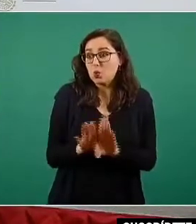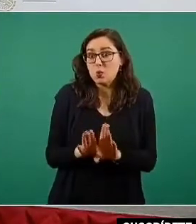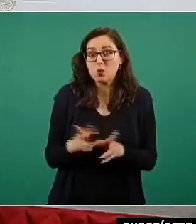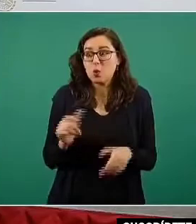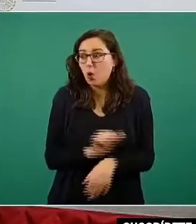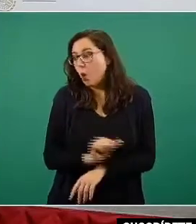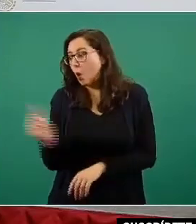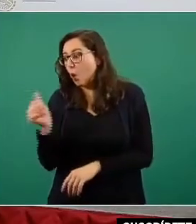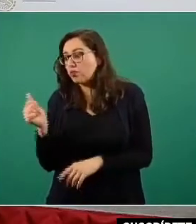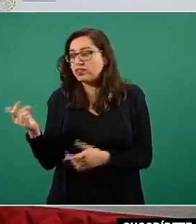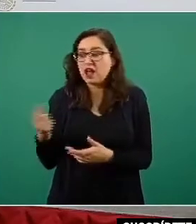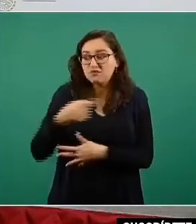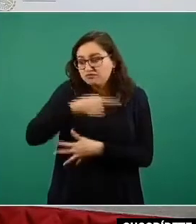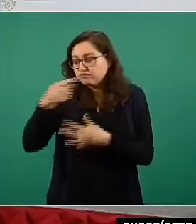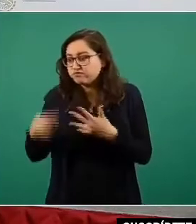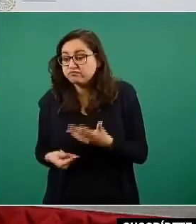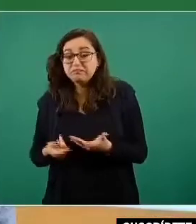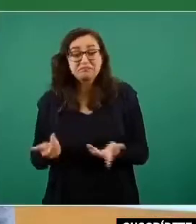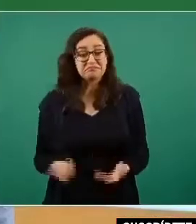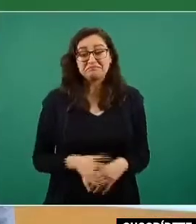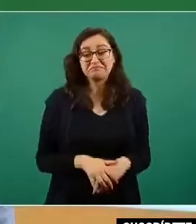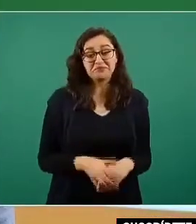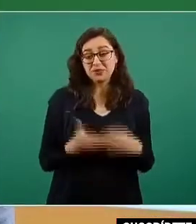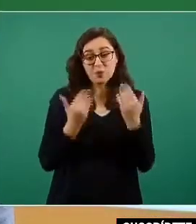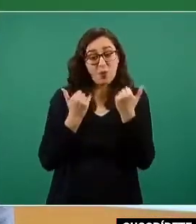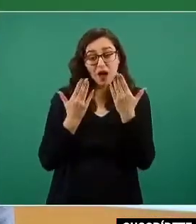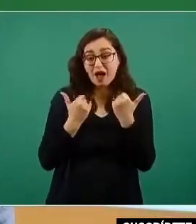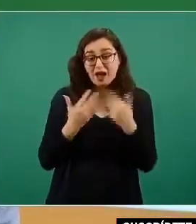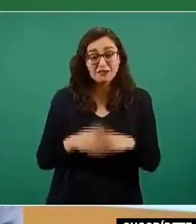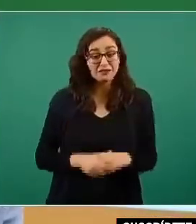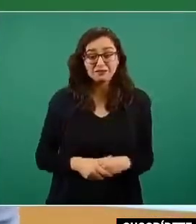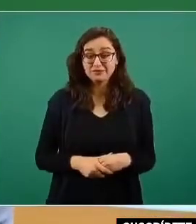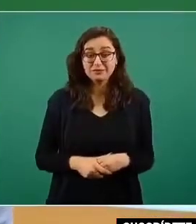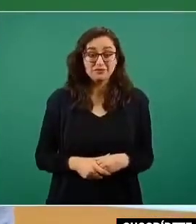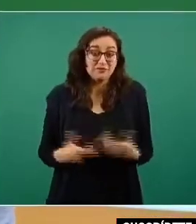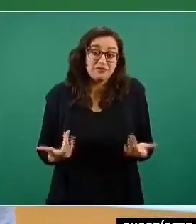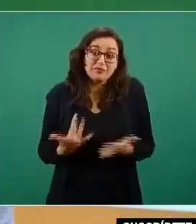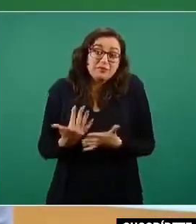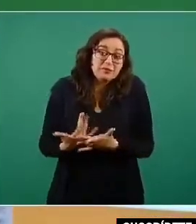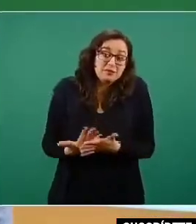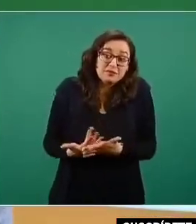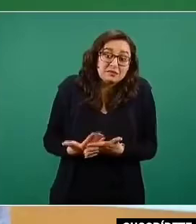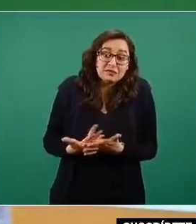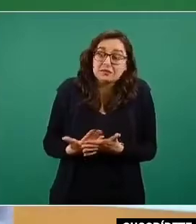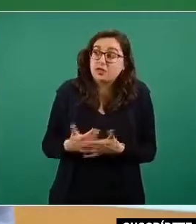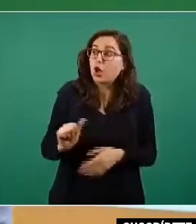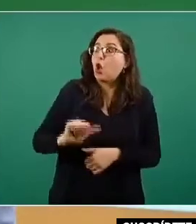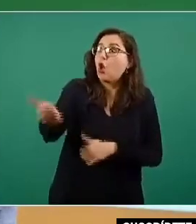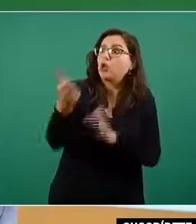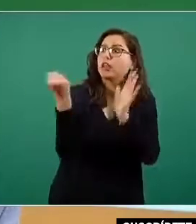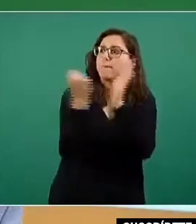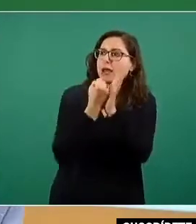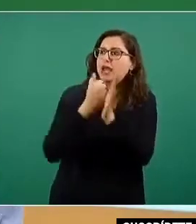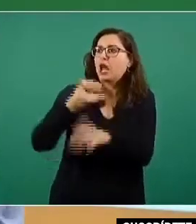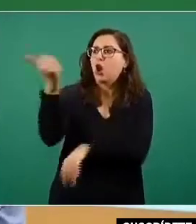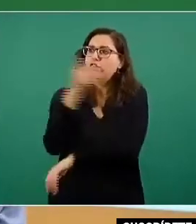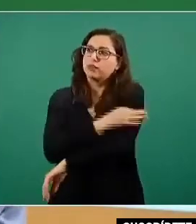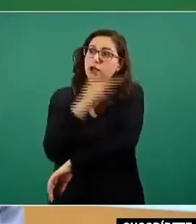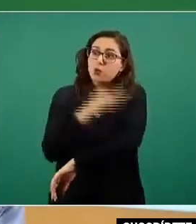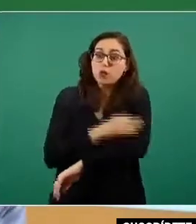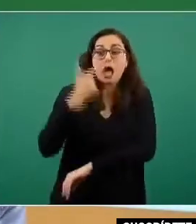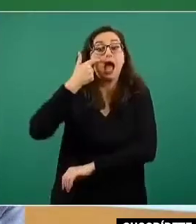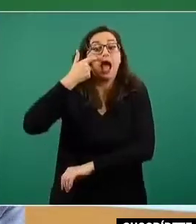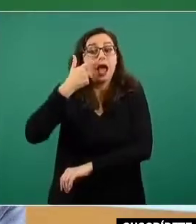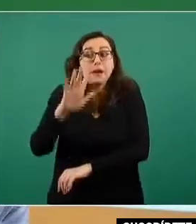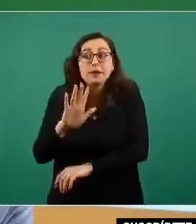de Pfizer, no hay todavía una opción, otra que esperar a que vengan las otras vacunas.